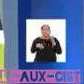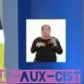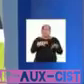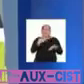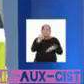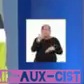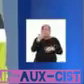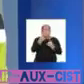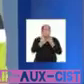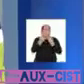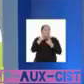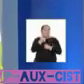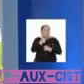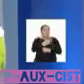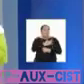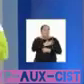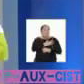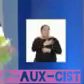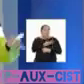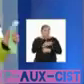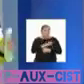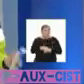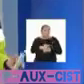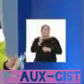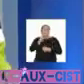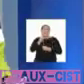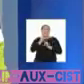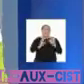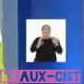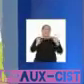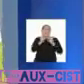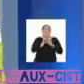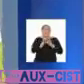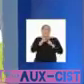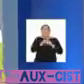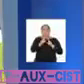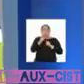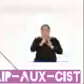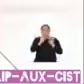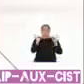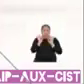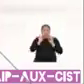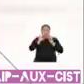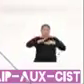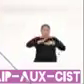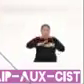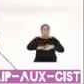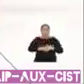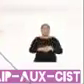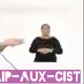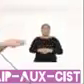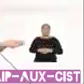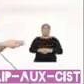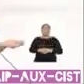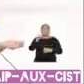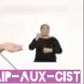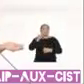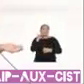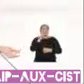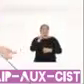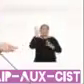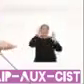la secundaria? Es importante hacerlo, pero no hay que desesperarse si aún no lo han hecho. Así es. Ni